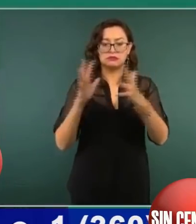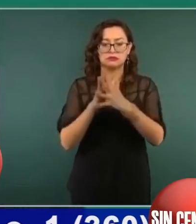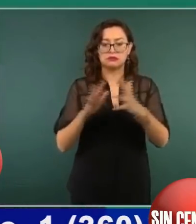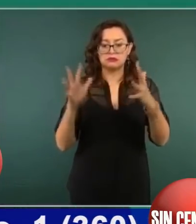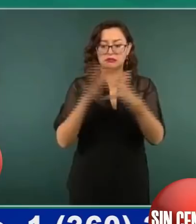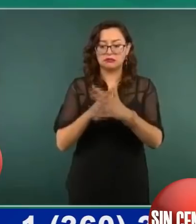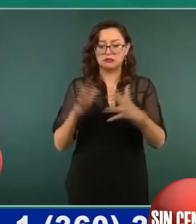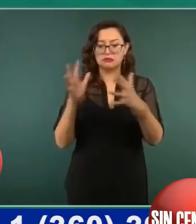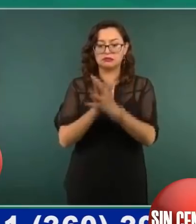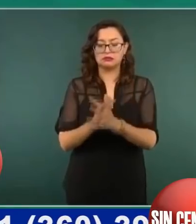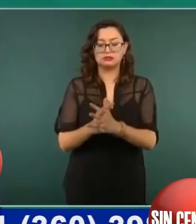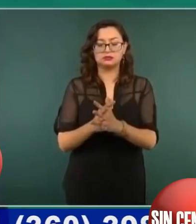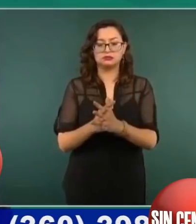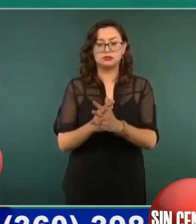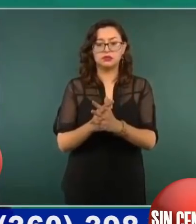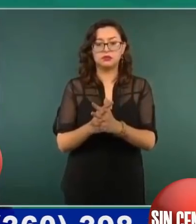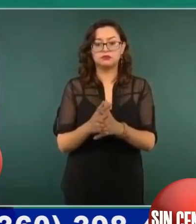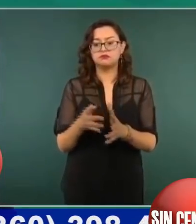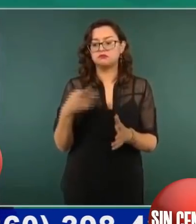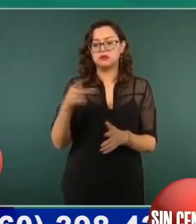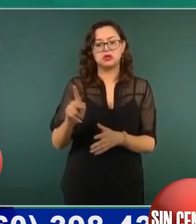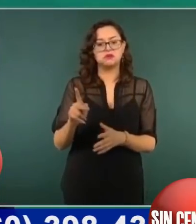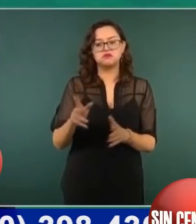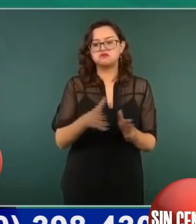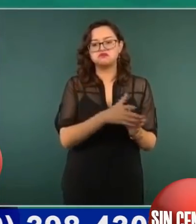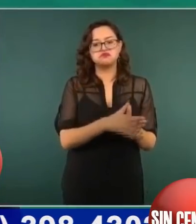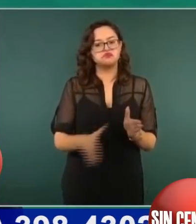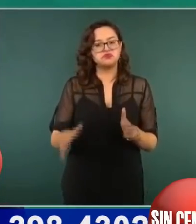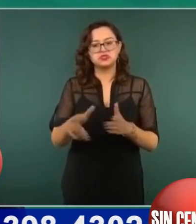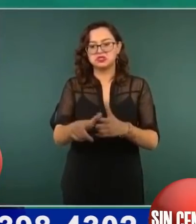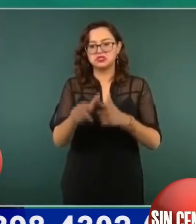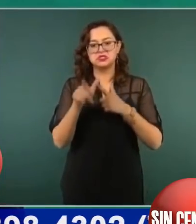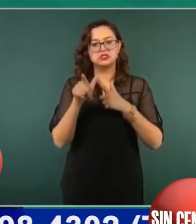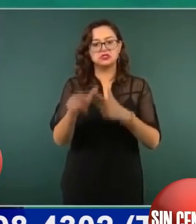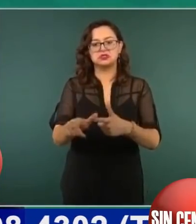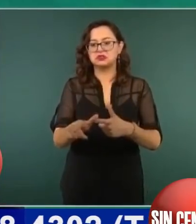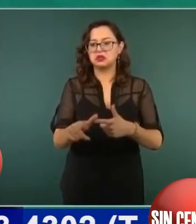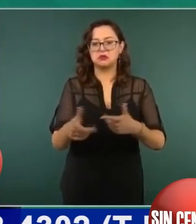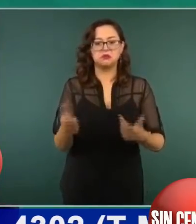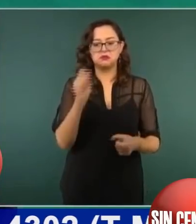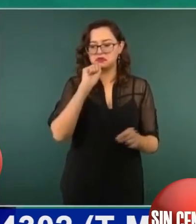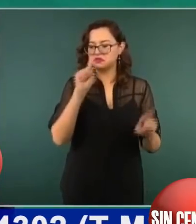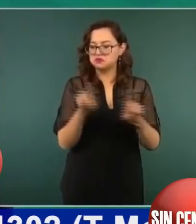acabar con el régimen porfirista en lo antidemocrático.